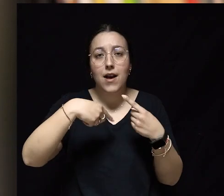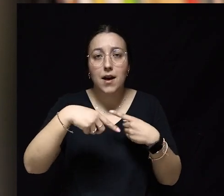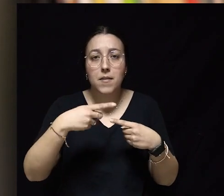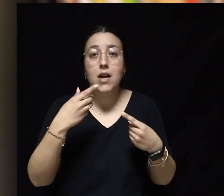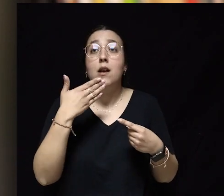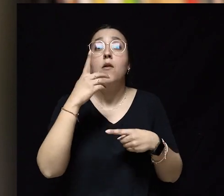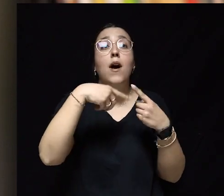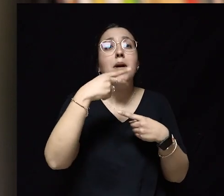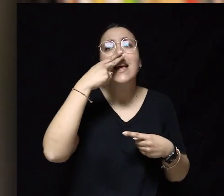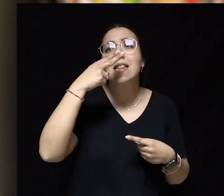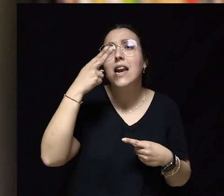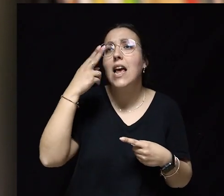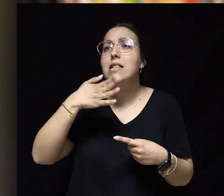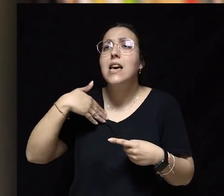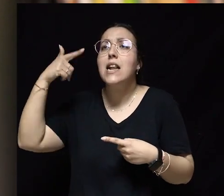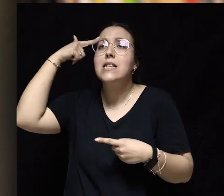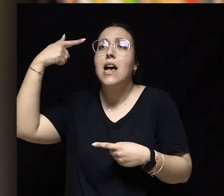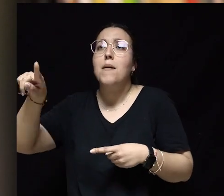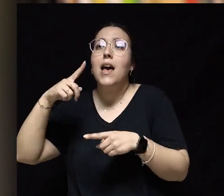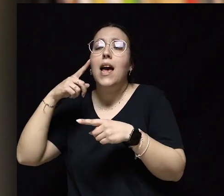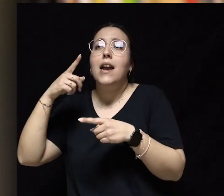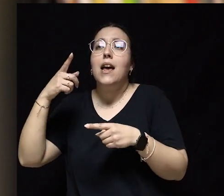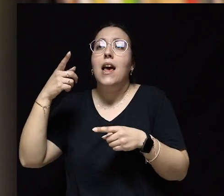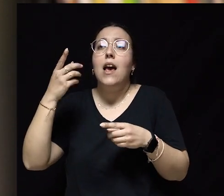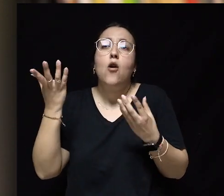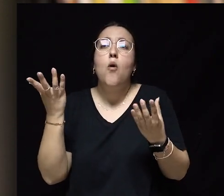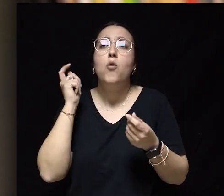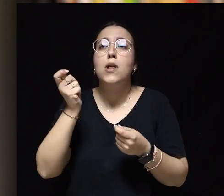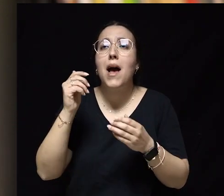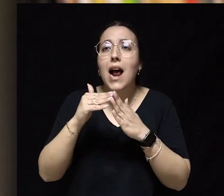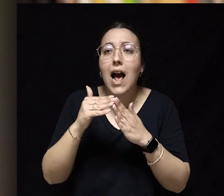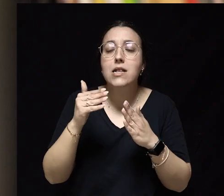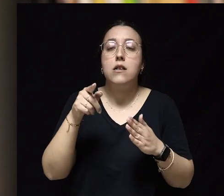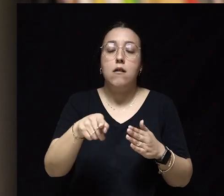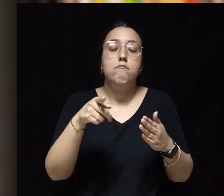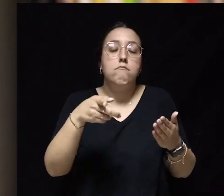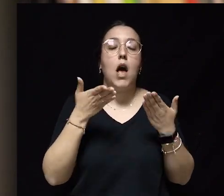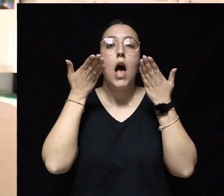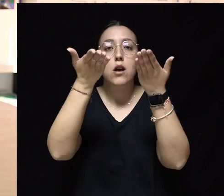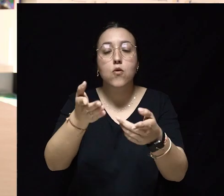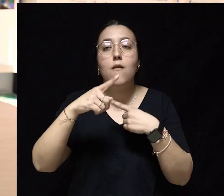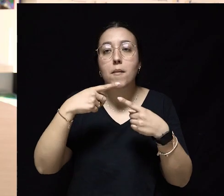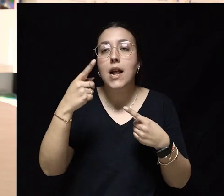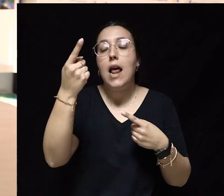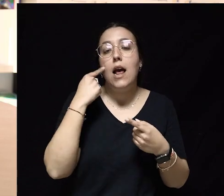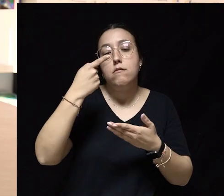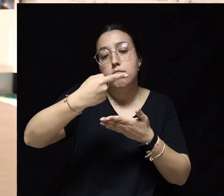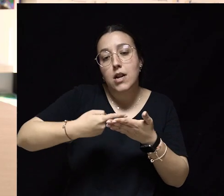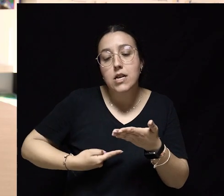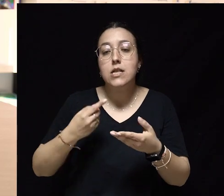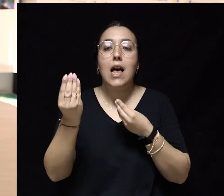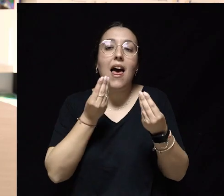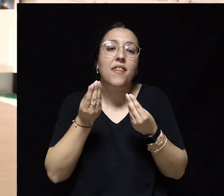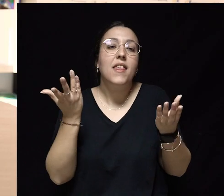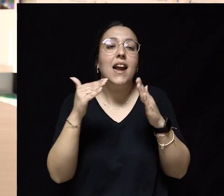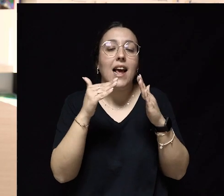van pidiendo, nos sugieren ellos. O sea, nosotros nos adaptamos a las sugerencias de ellos. Pues, comportamiento, normas en casa, trabajamos con tablas